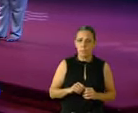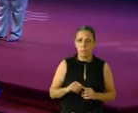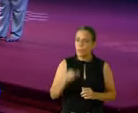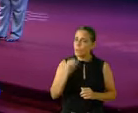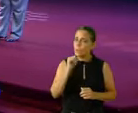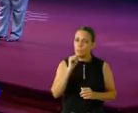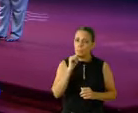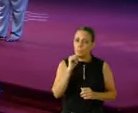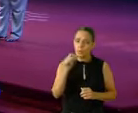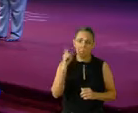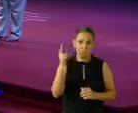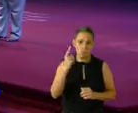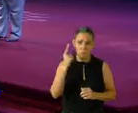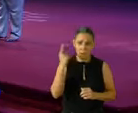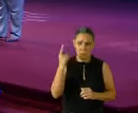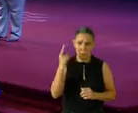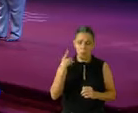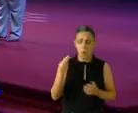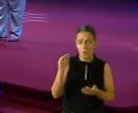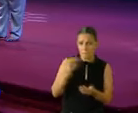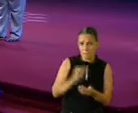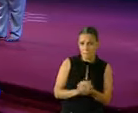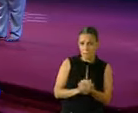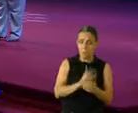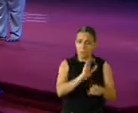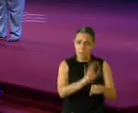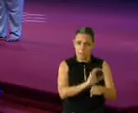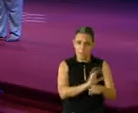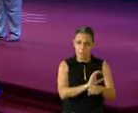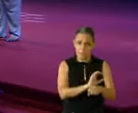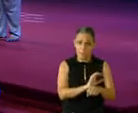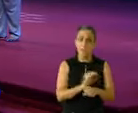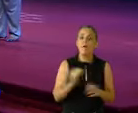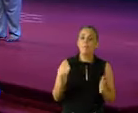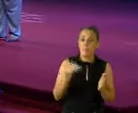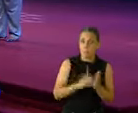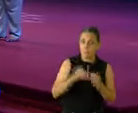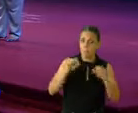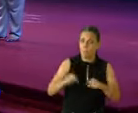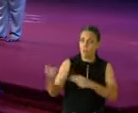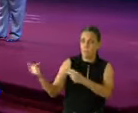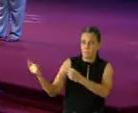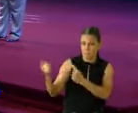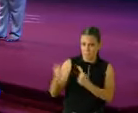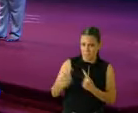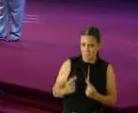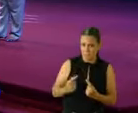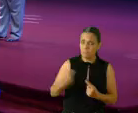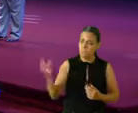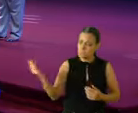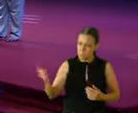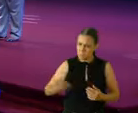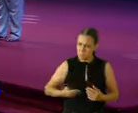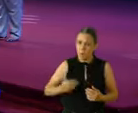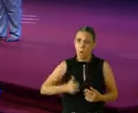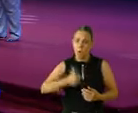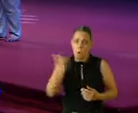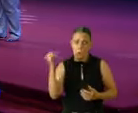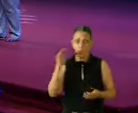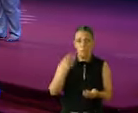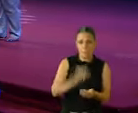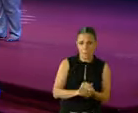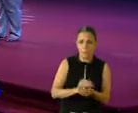matrimonio amigo, usted lo pueda invitar para que pueda ser bendecido y edificado ese viernes 3. El sábado 11 tenemos